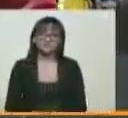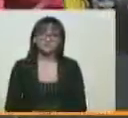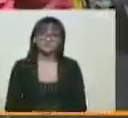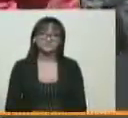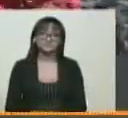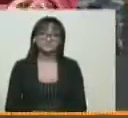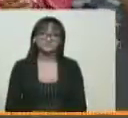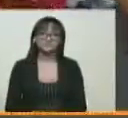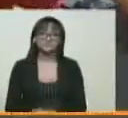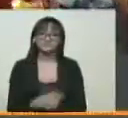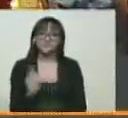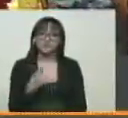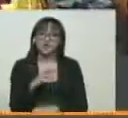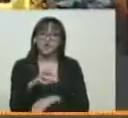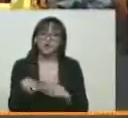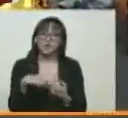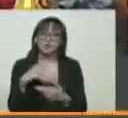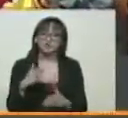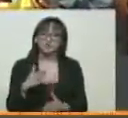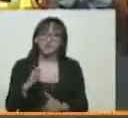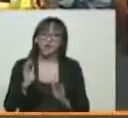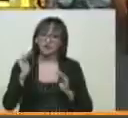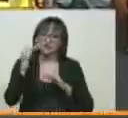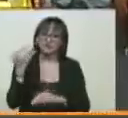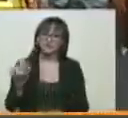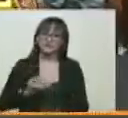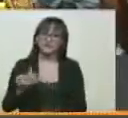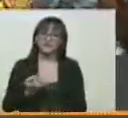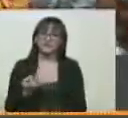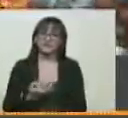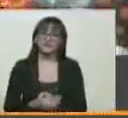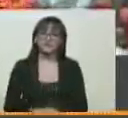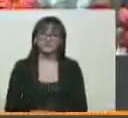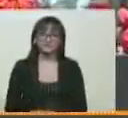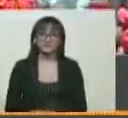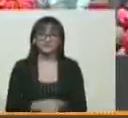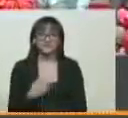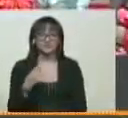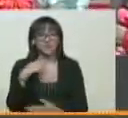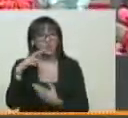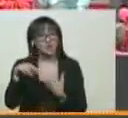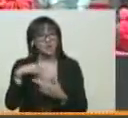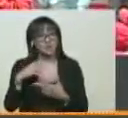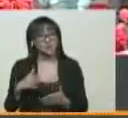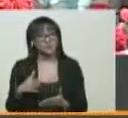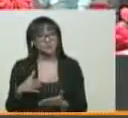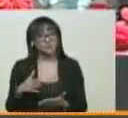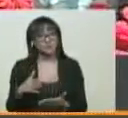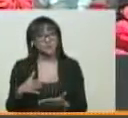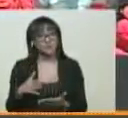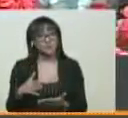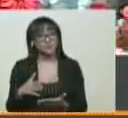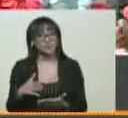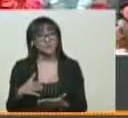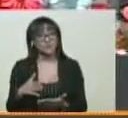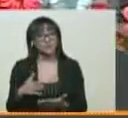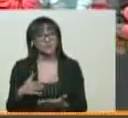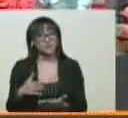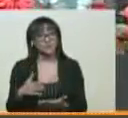Solo la revolución puede atenderlos de verdad. Solo la revolución puede echarse encima